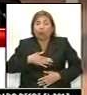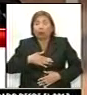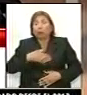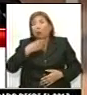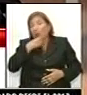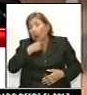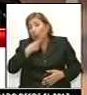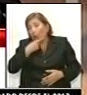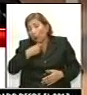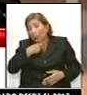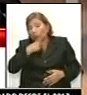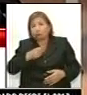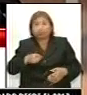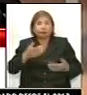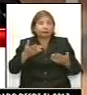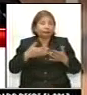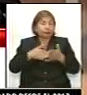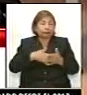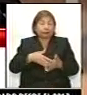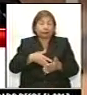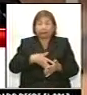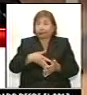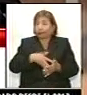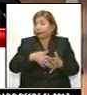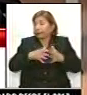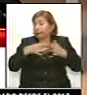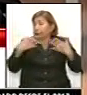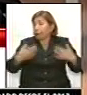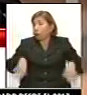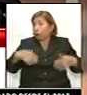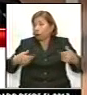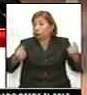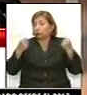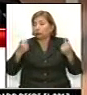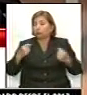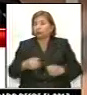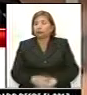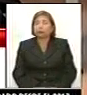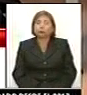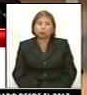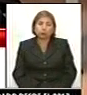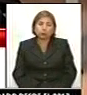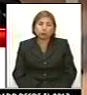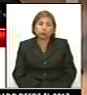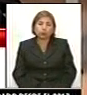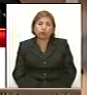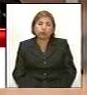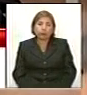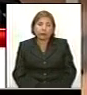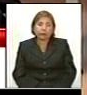llegó hay a un límite bastante, bastante fuerte. Y